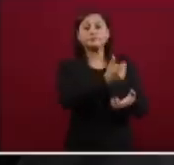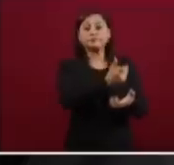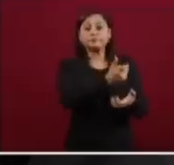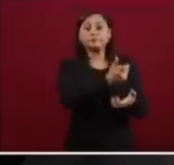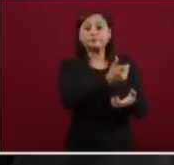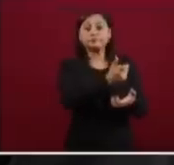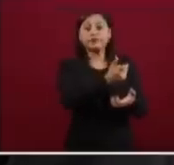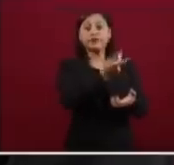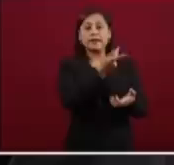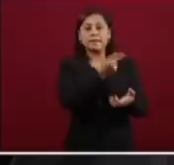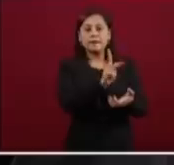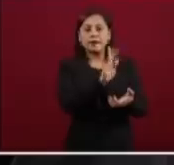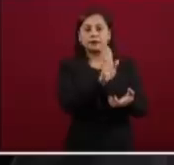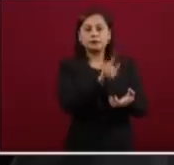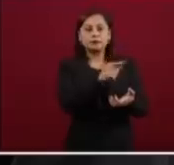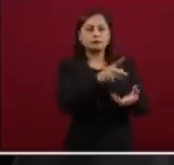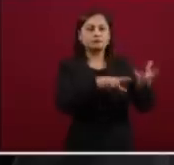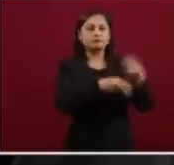un noche